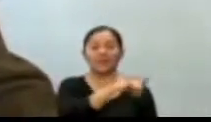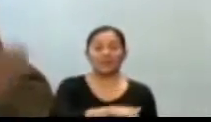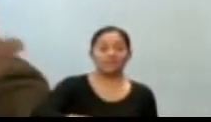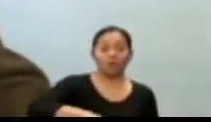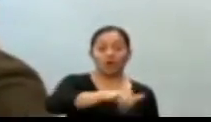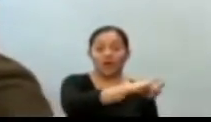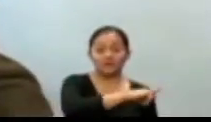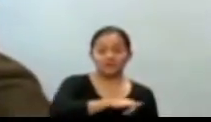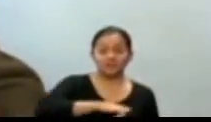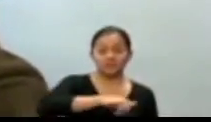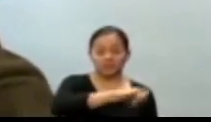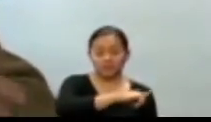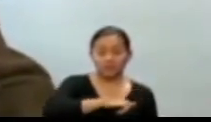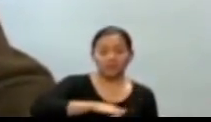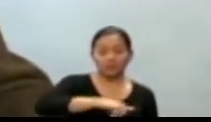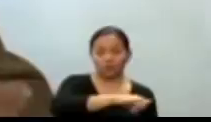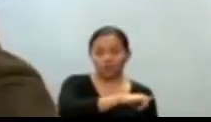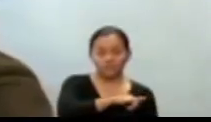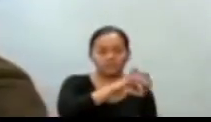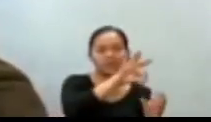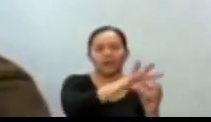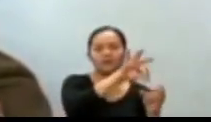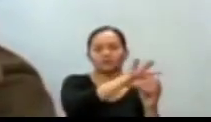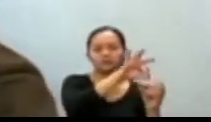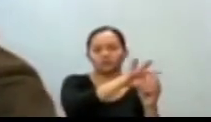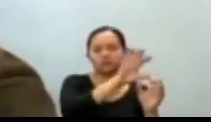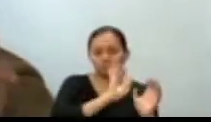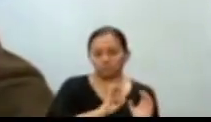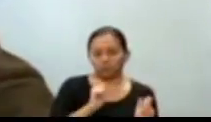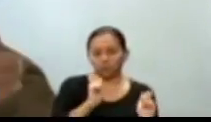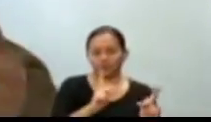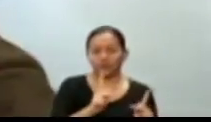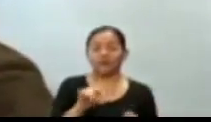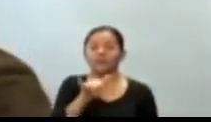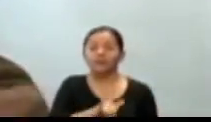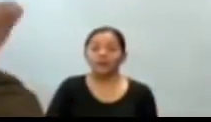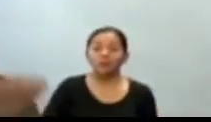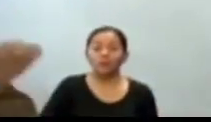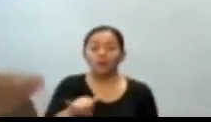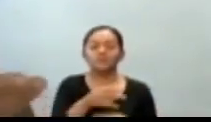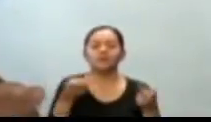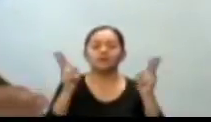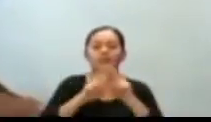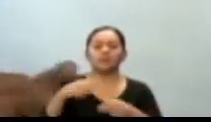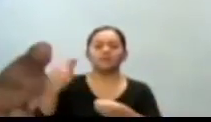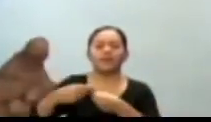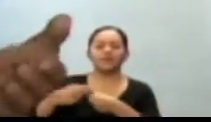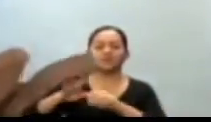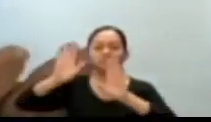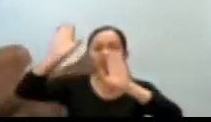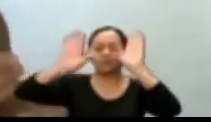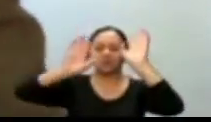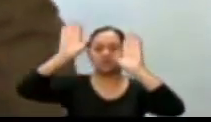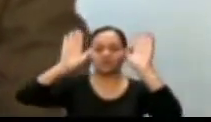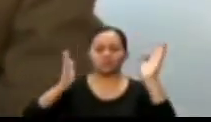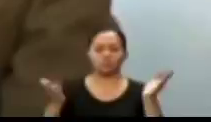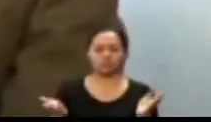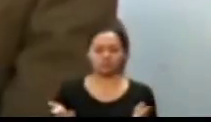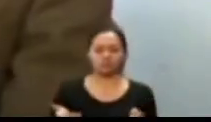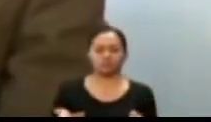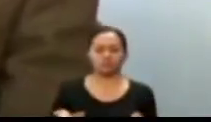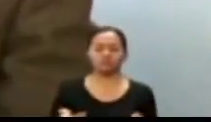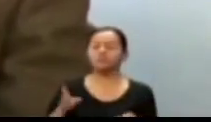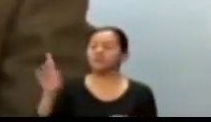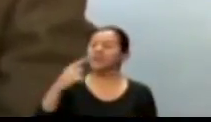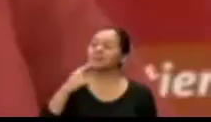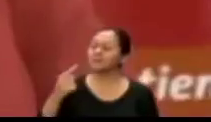la democracia es participativa, que la democracia es comunitaria, que la democracia es democracia directa, una democracia plebiscitaria. Señor secretario, y dentro de esta democracia